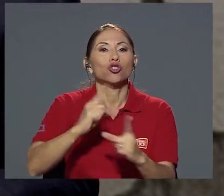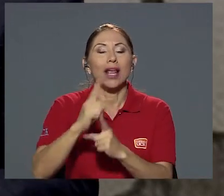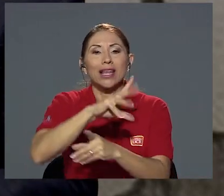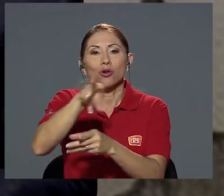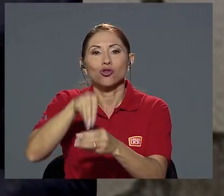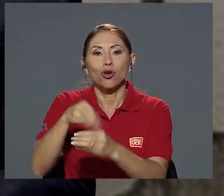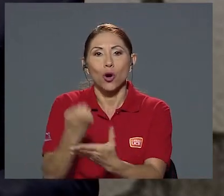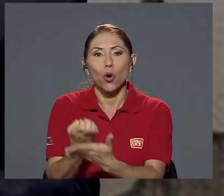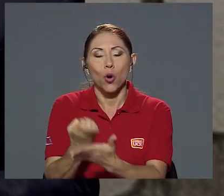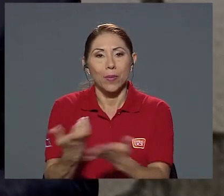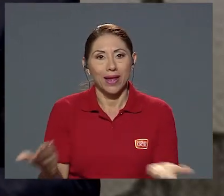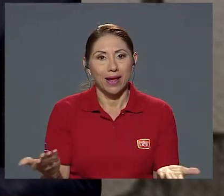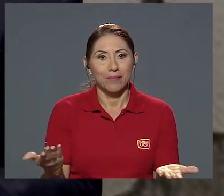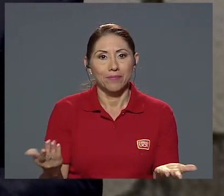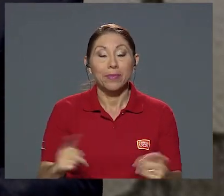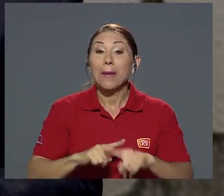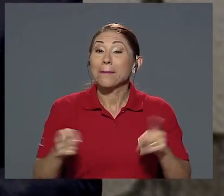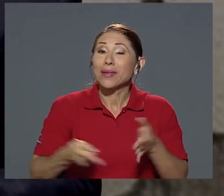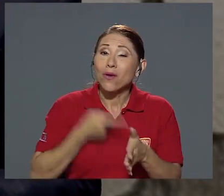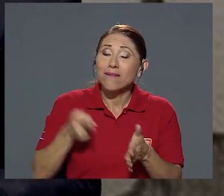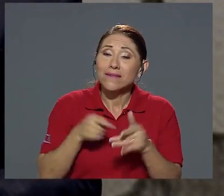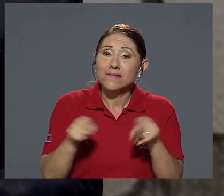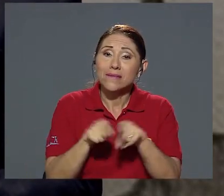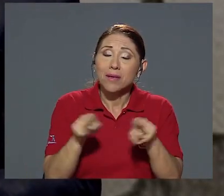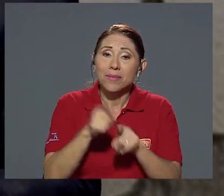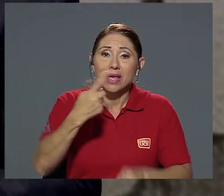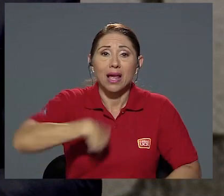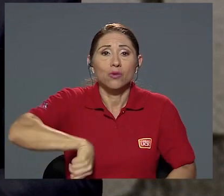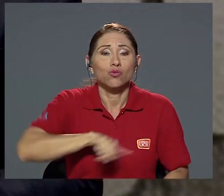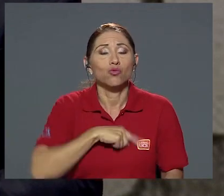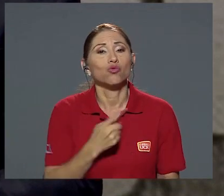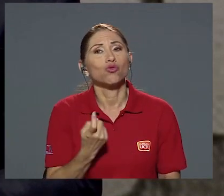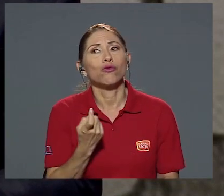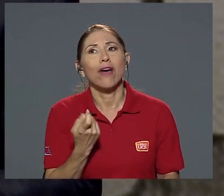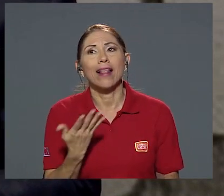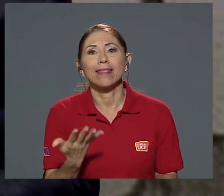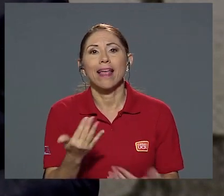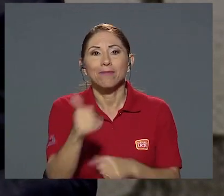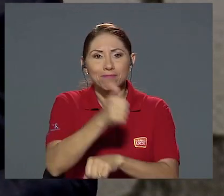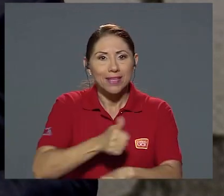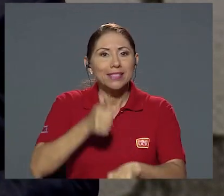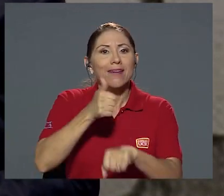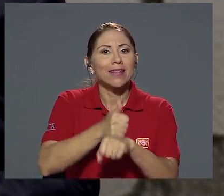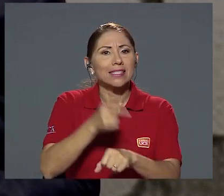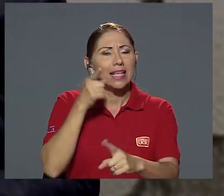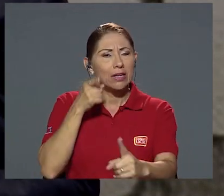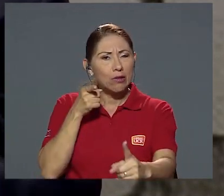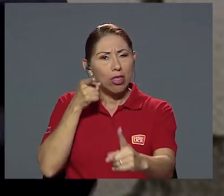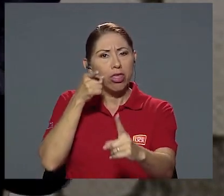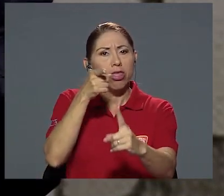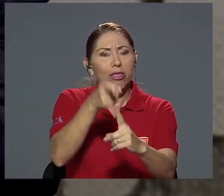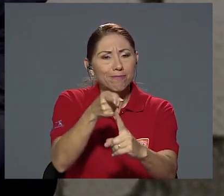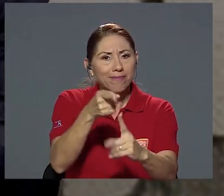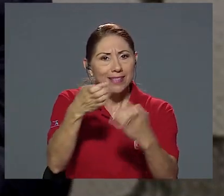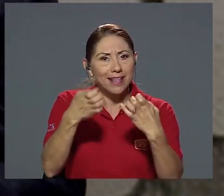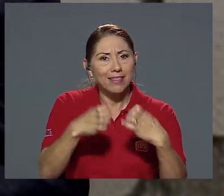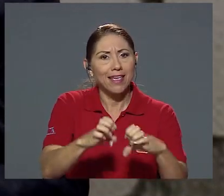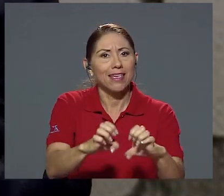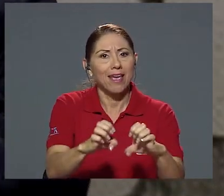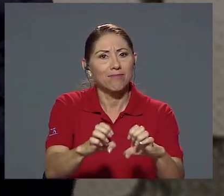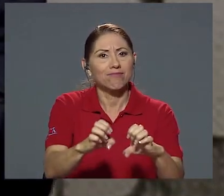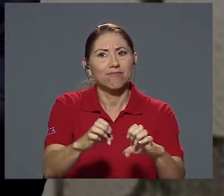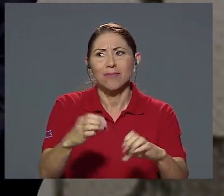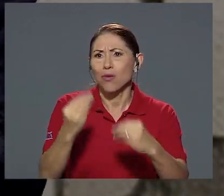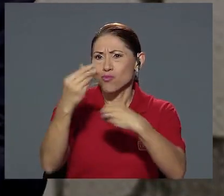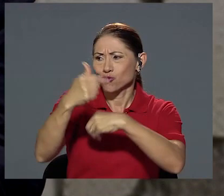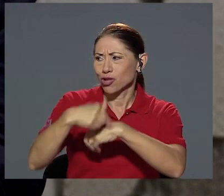económica. El tema es que a veces también nos falta, digamos, definir una ruta estratégica como país. Creo